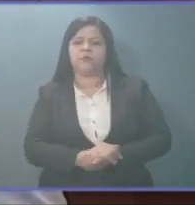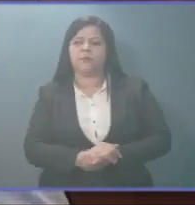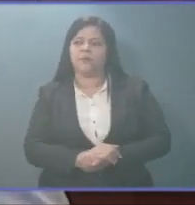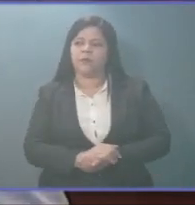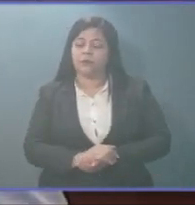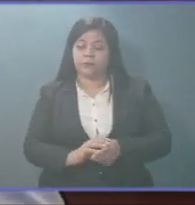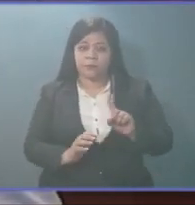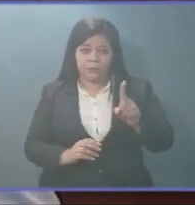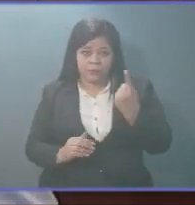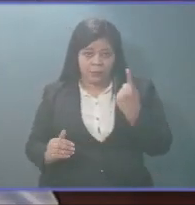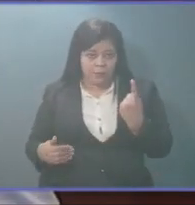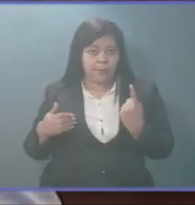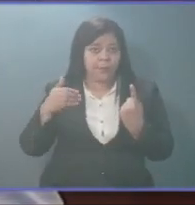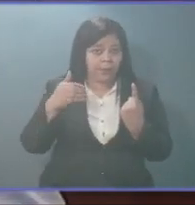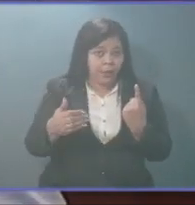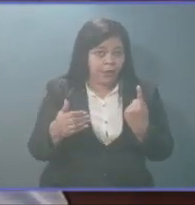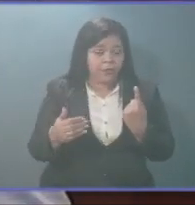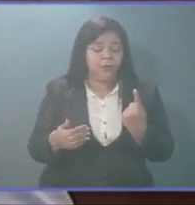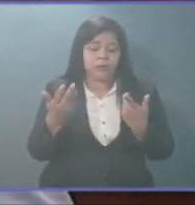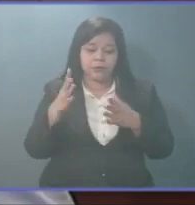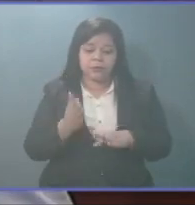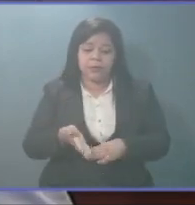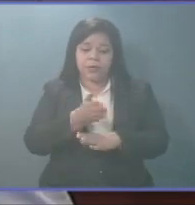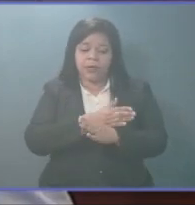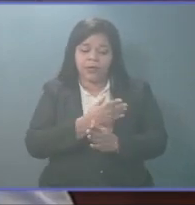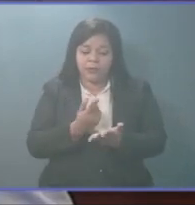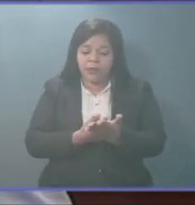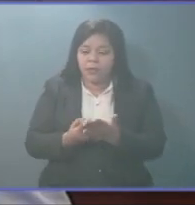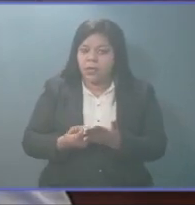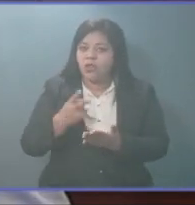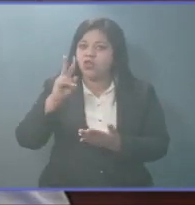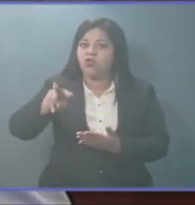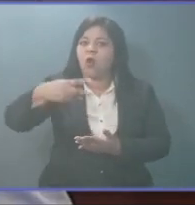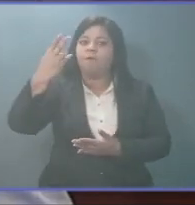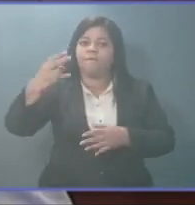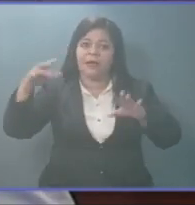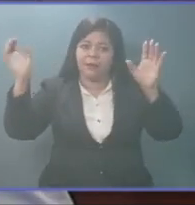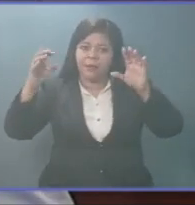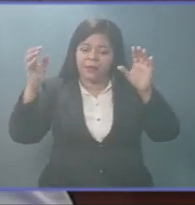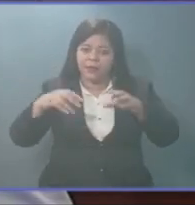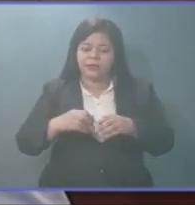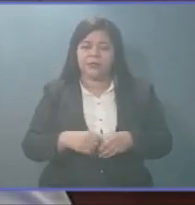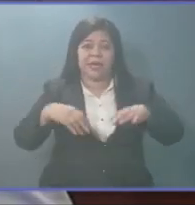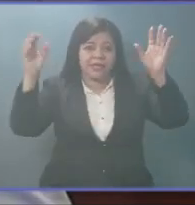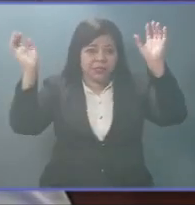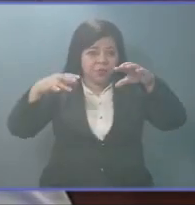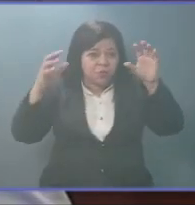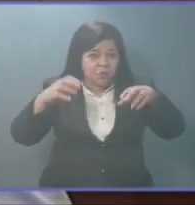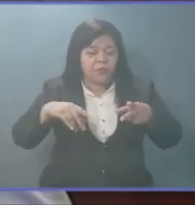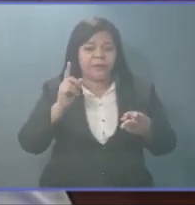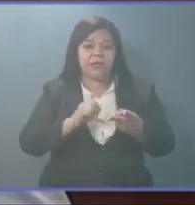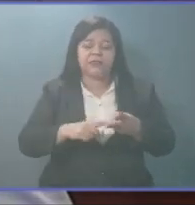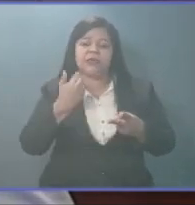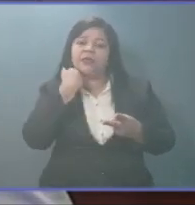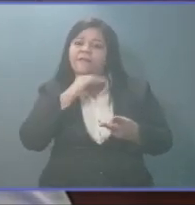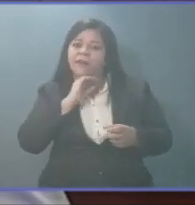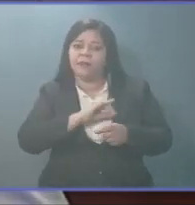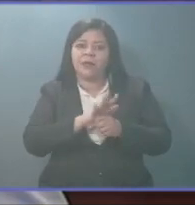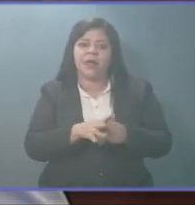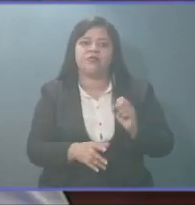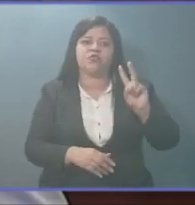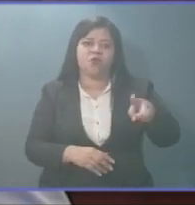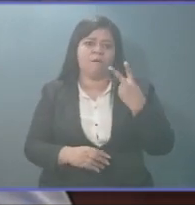este primer año de gobierno se abordaron una doble emergencia, lluvias y pandemia, el COVID-19 y esas